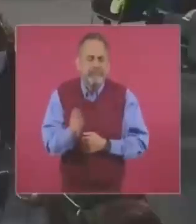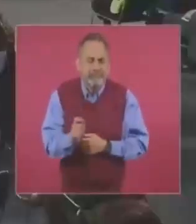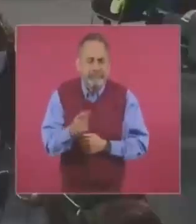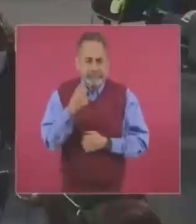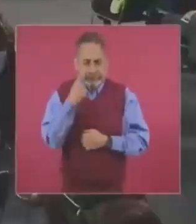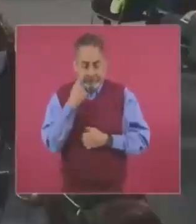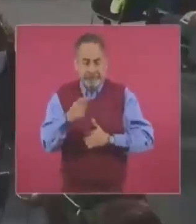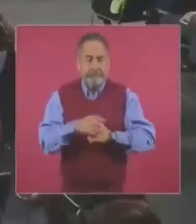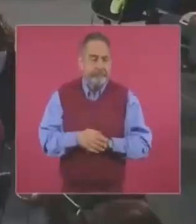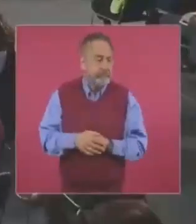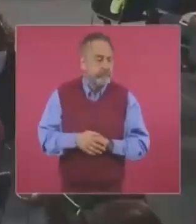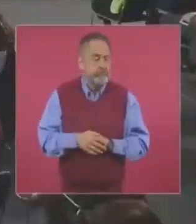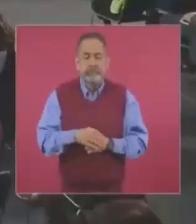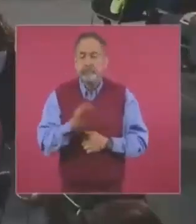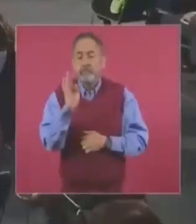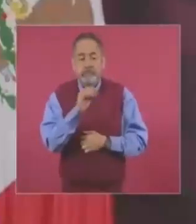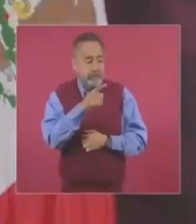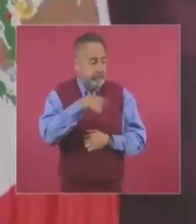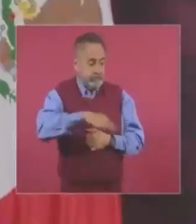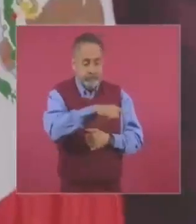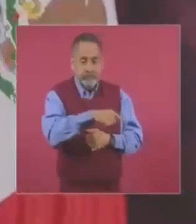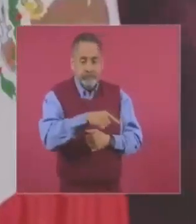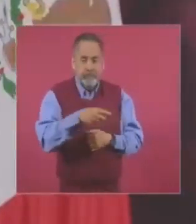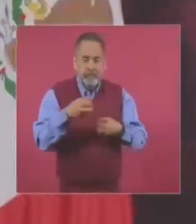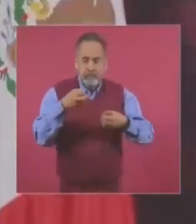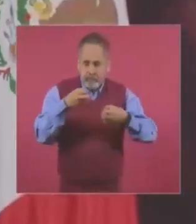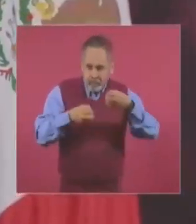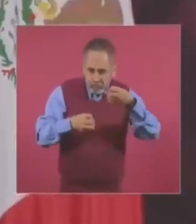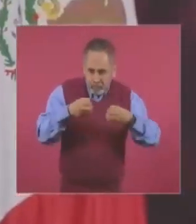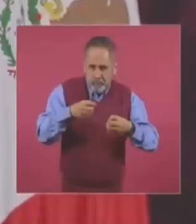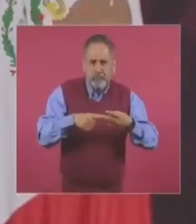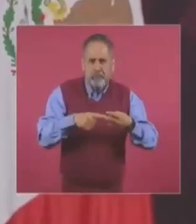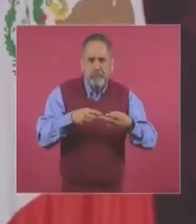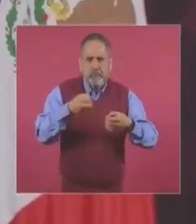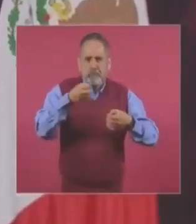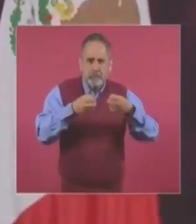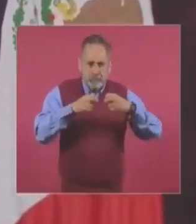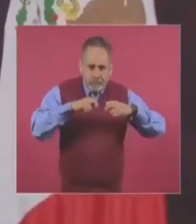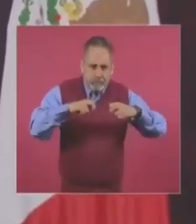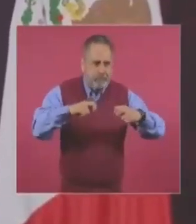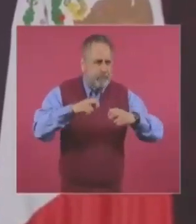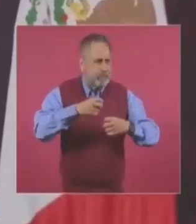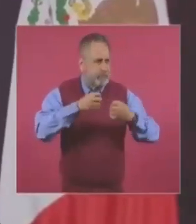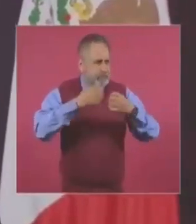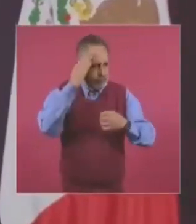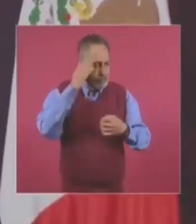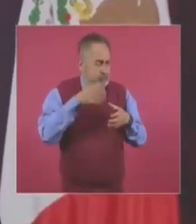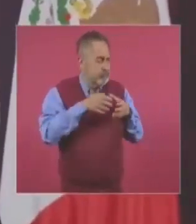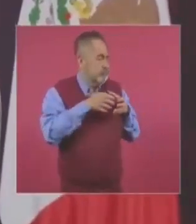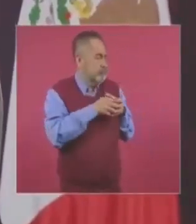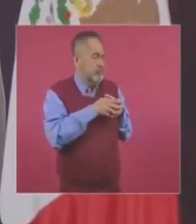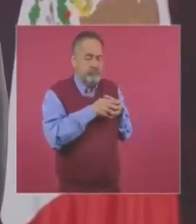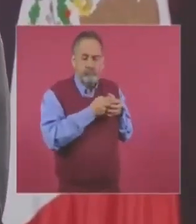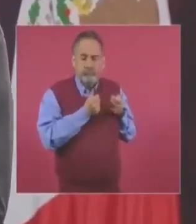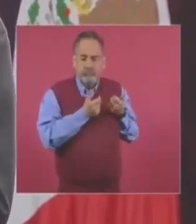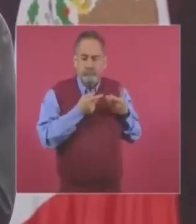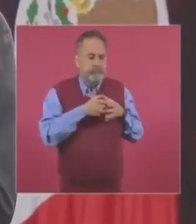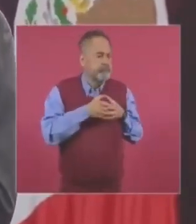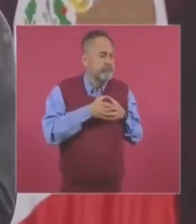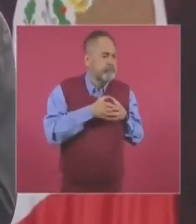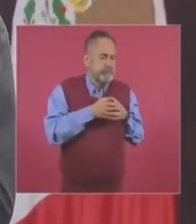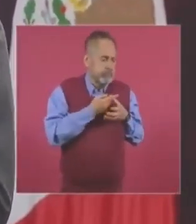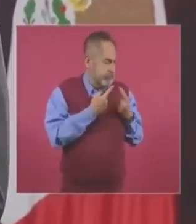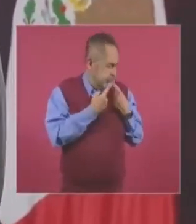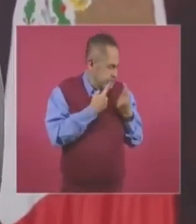actúan por su propia cuenta, intentando pues inmiscuirse en un proceso electoral que